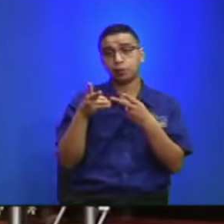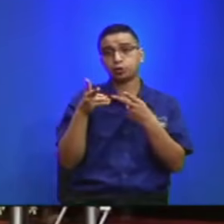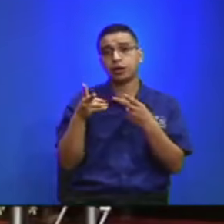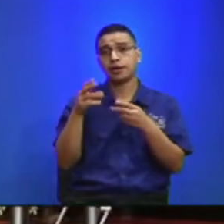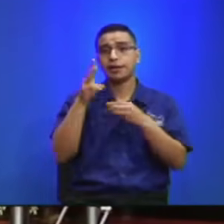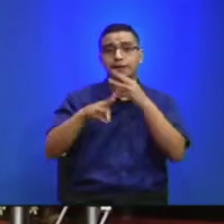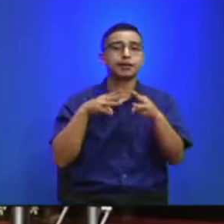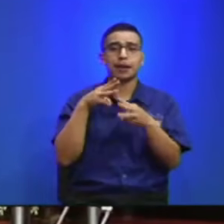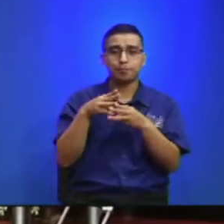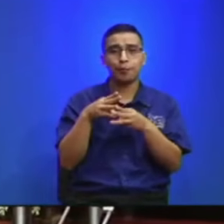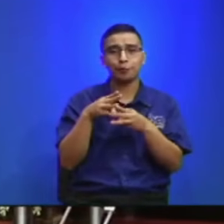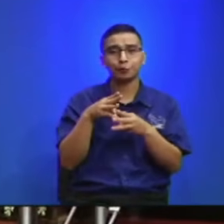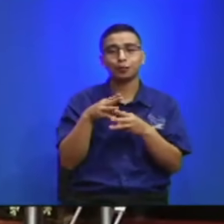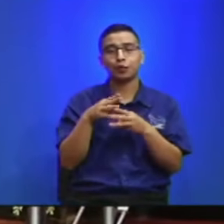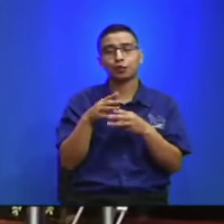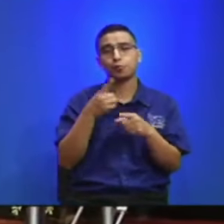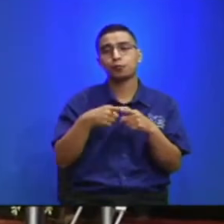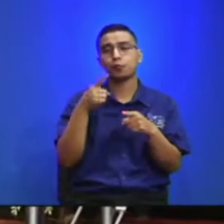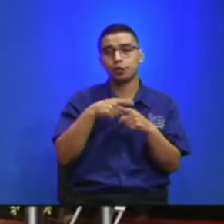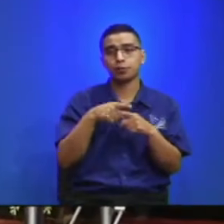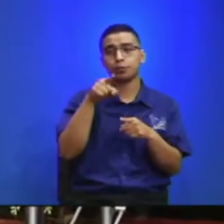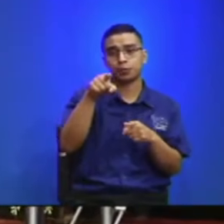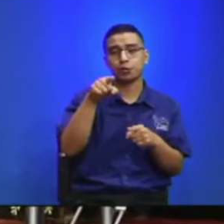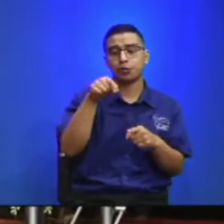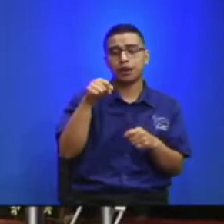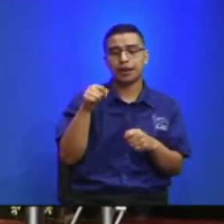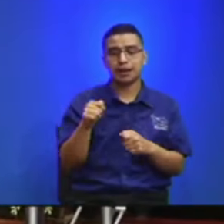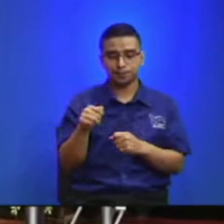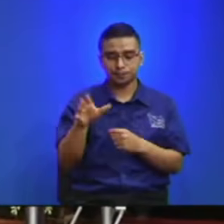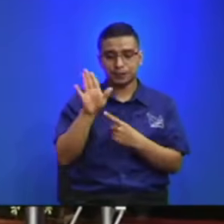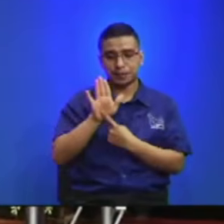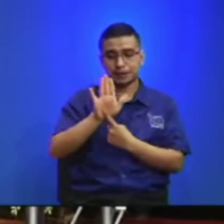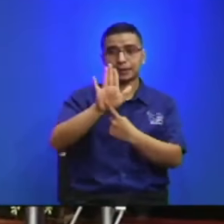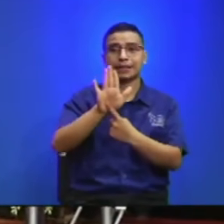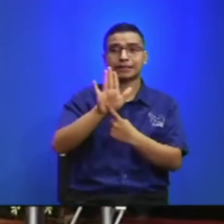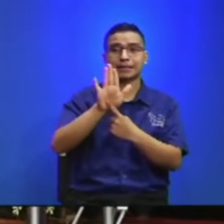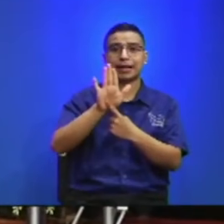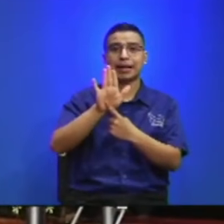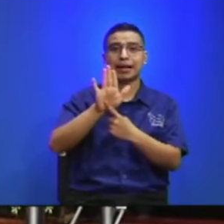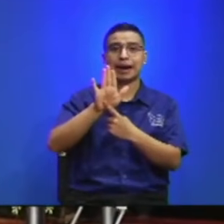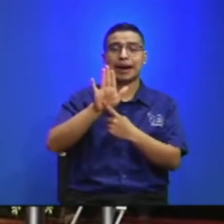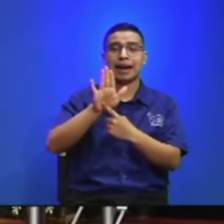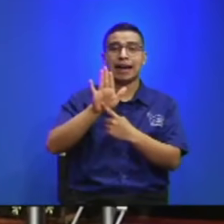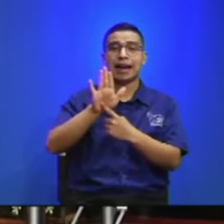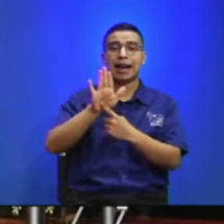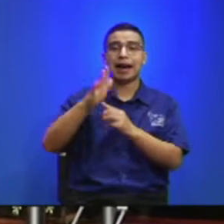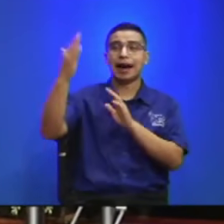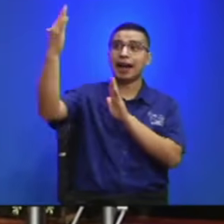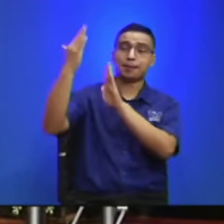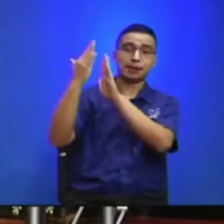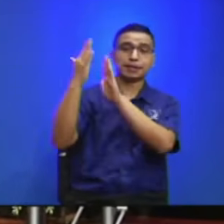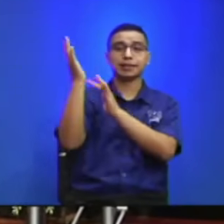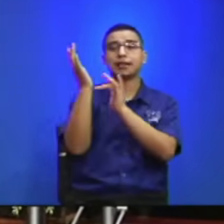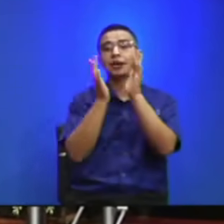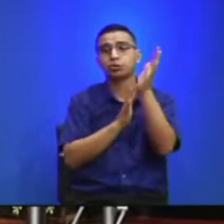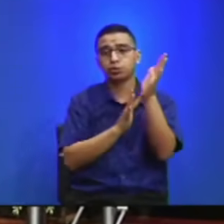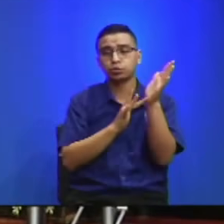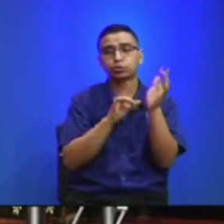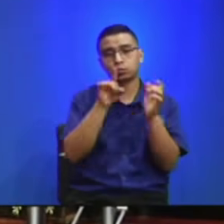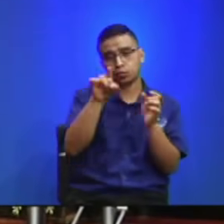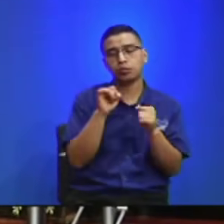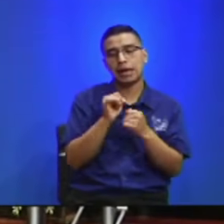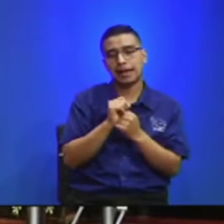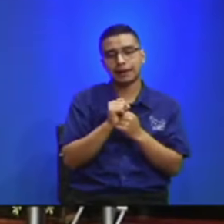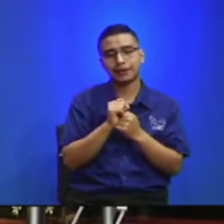y cuando vinimos a esta tierra nueva que es un reino de luz nos trajimos aquí desde allá